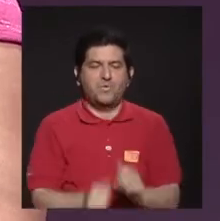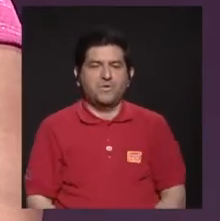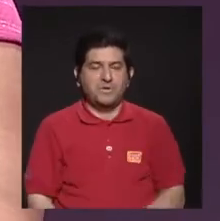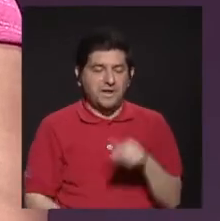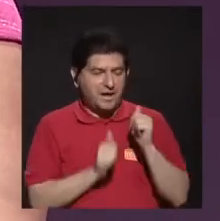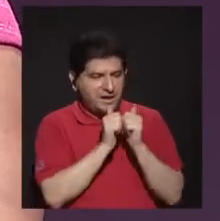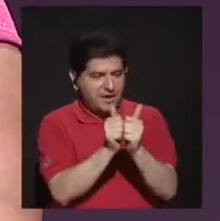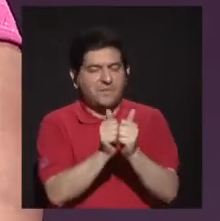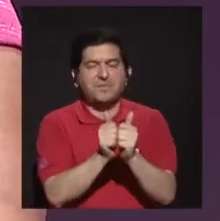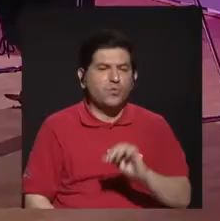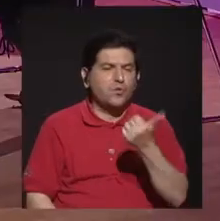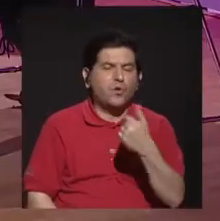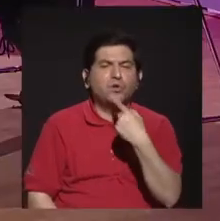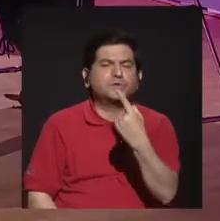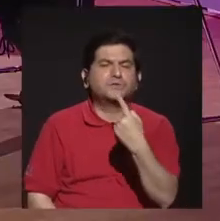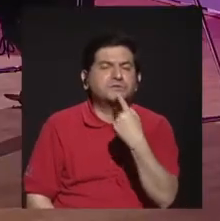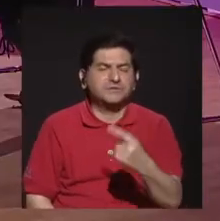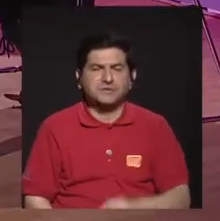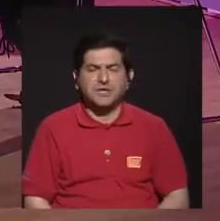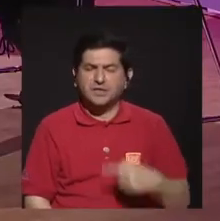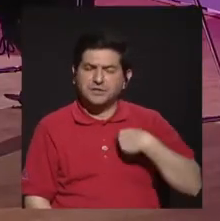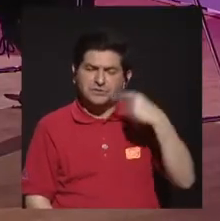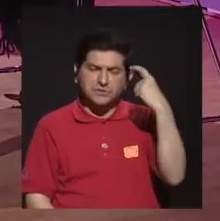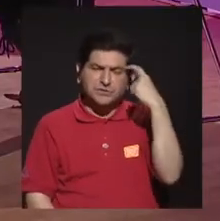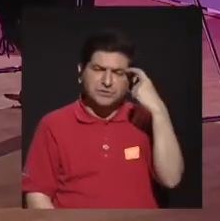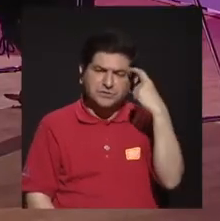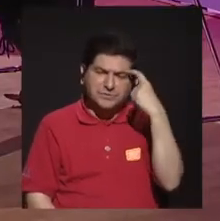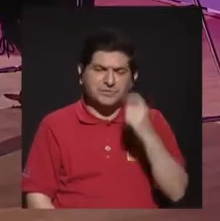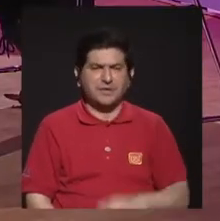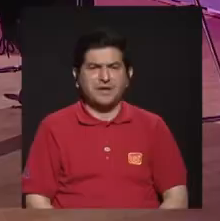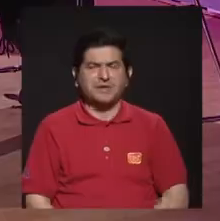ahí siendo presentes. Pienso yo que también